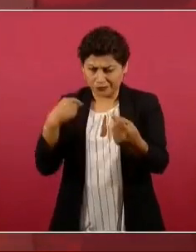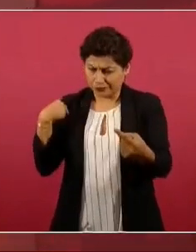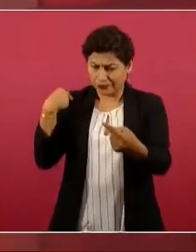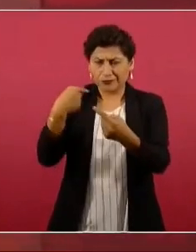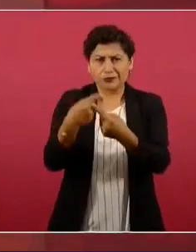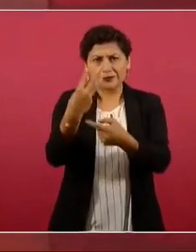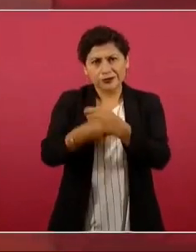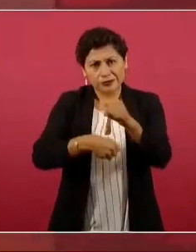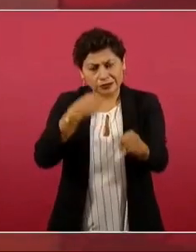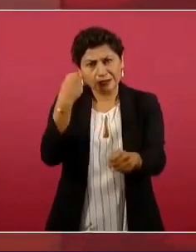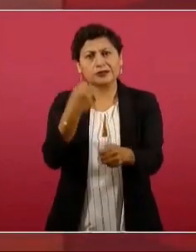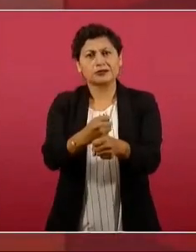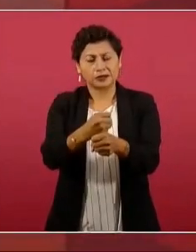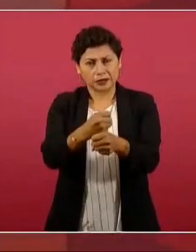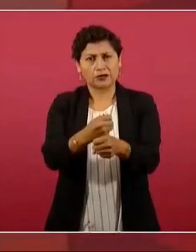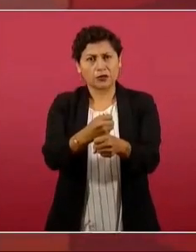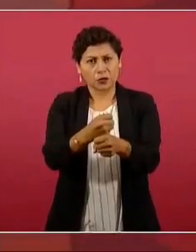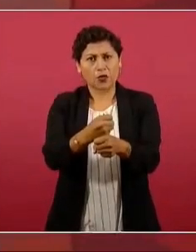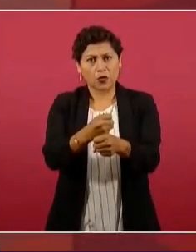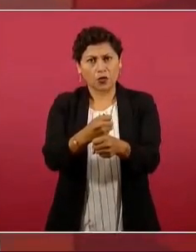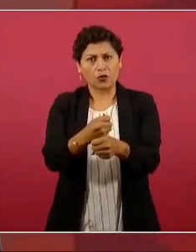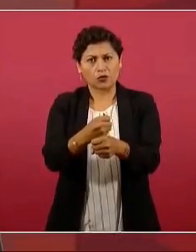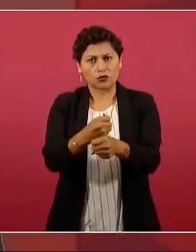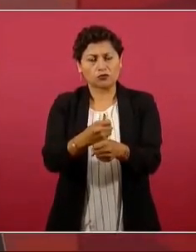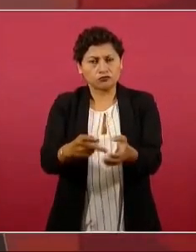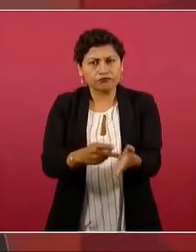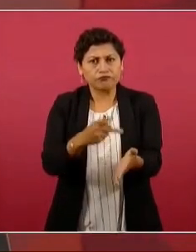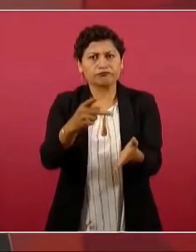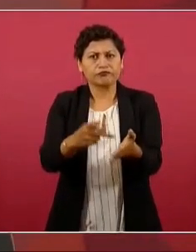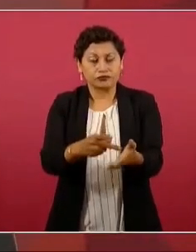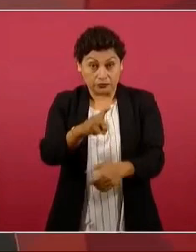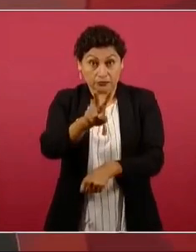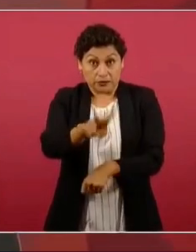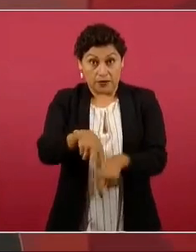En reuniones, algunas ríspidas,